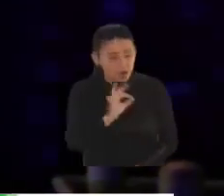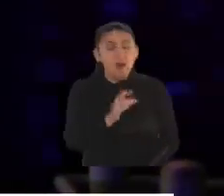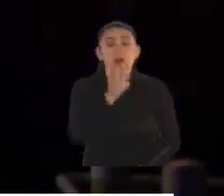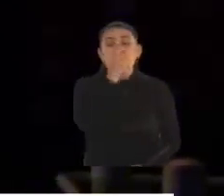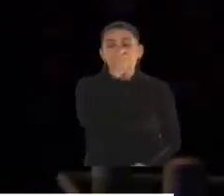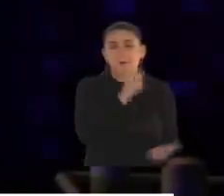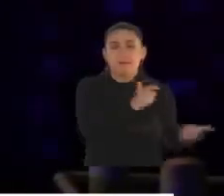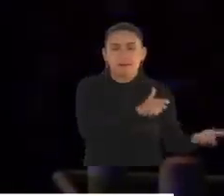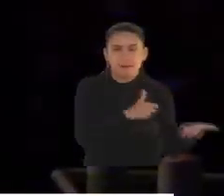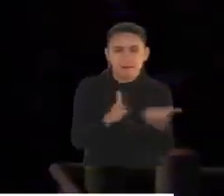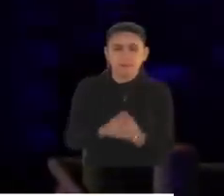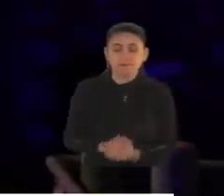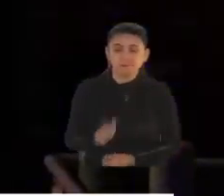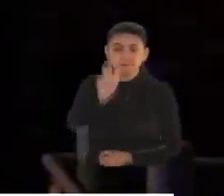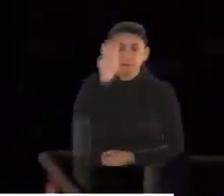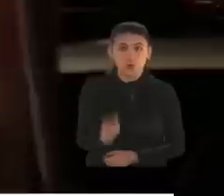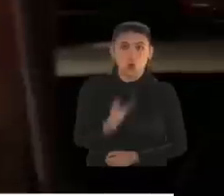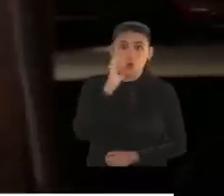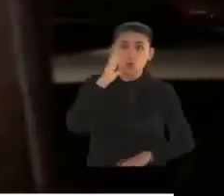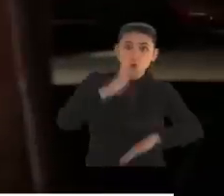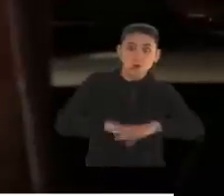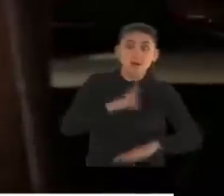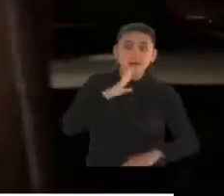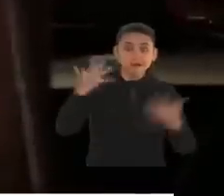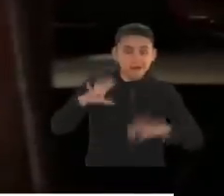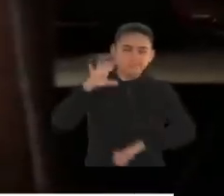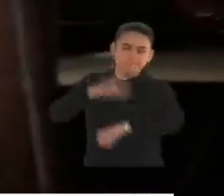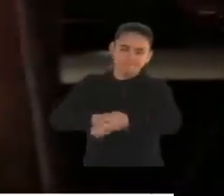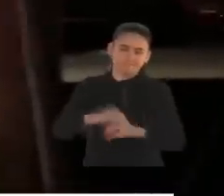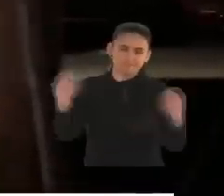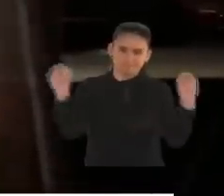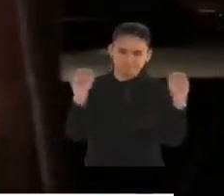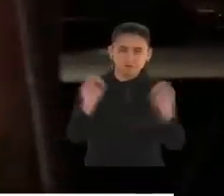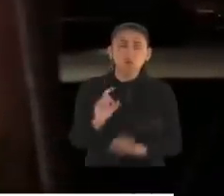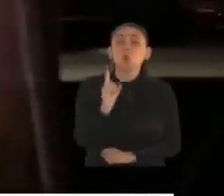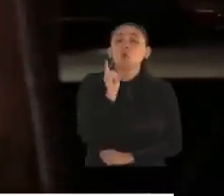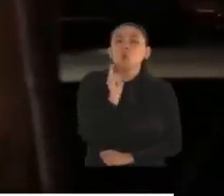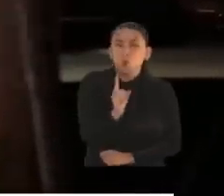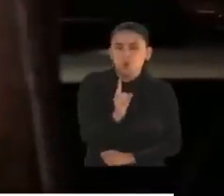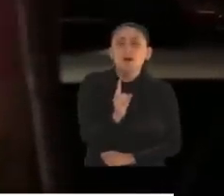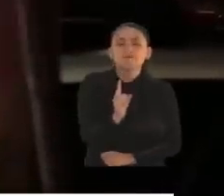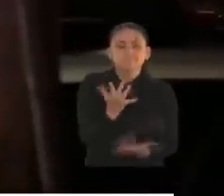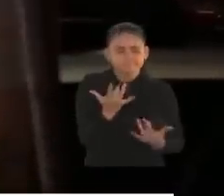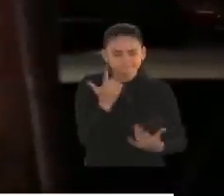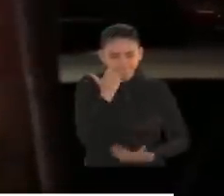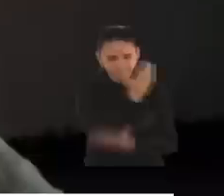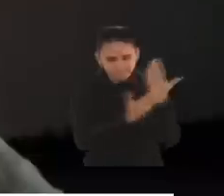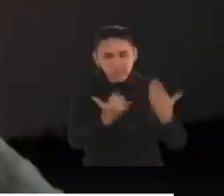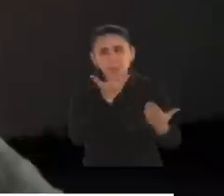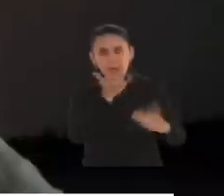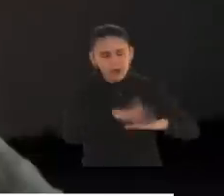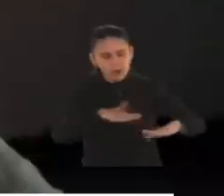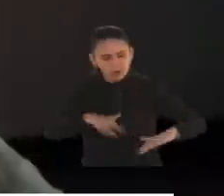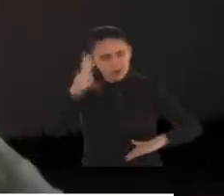ha sido posible la captura del responsable de la masacre. Las razones tras del hecho son materia de investigación.